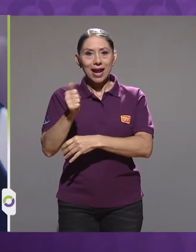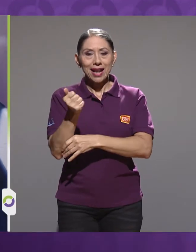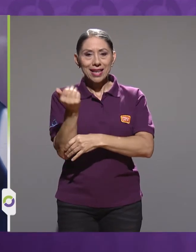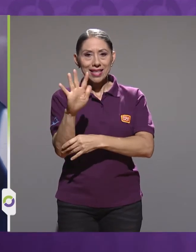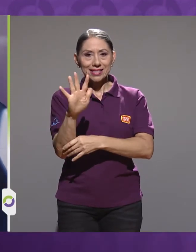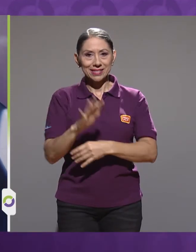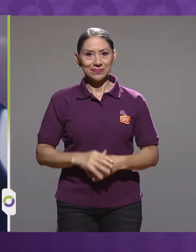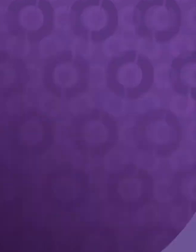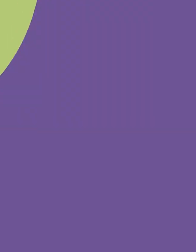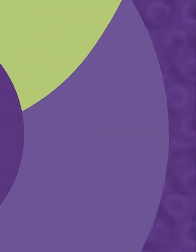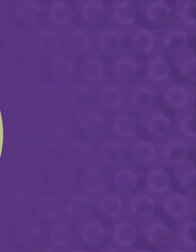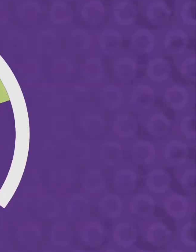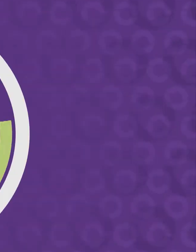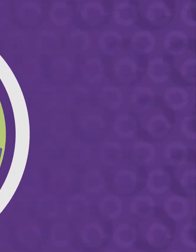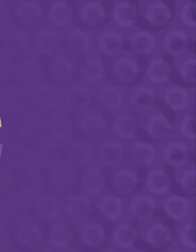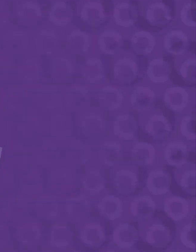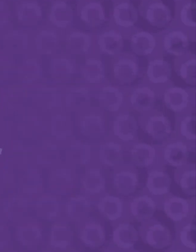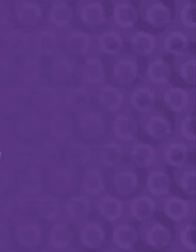15.